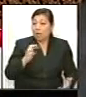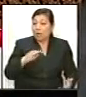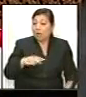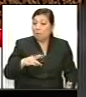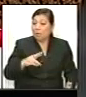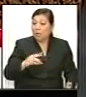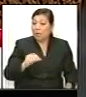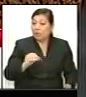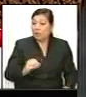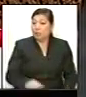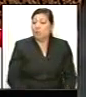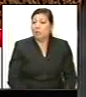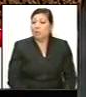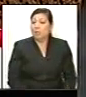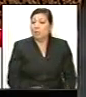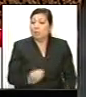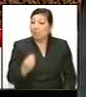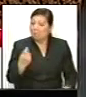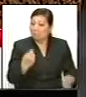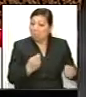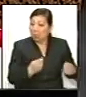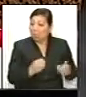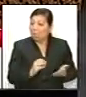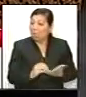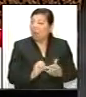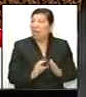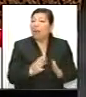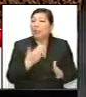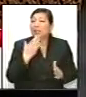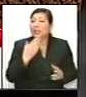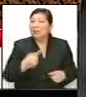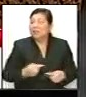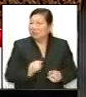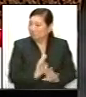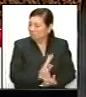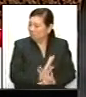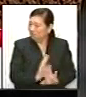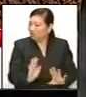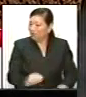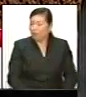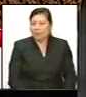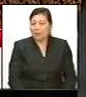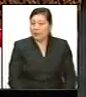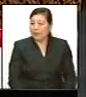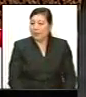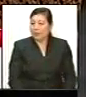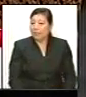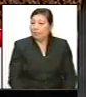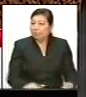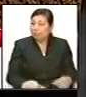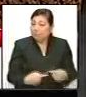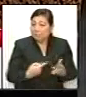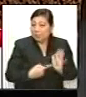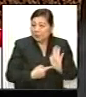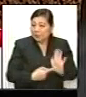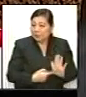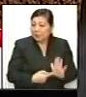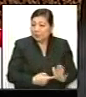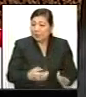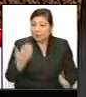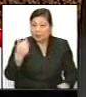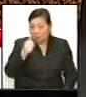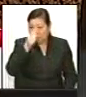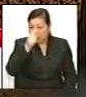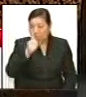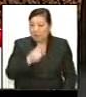periodistas suelen aportar de manera clara. ¿Qué interpelación ni interpelación, presidente? La entrevista publicada el pasado